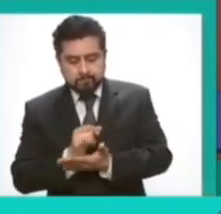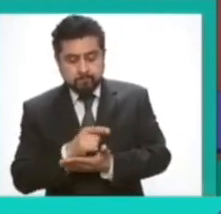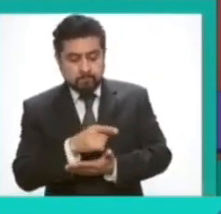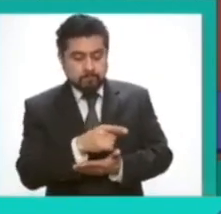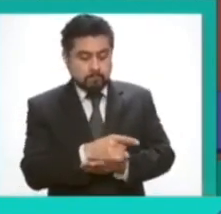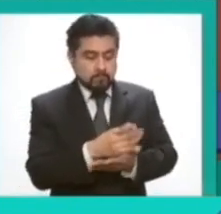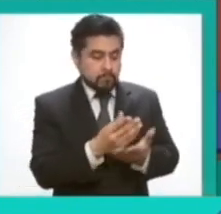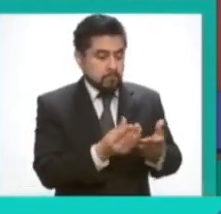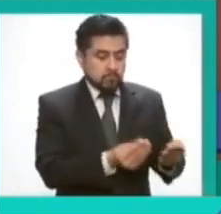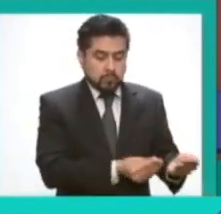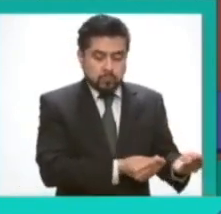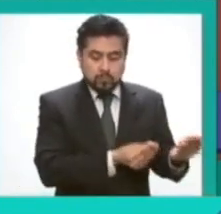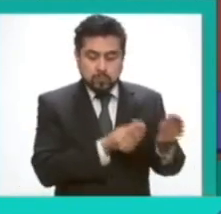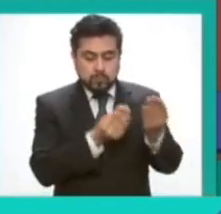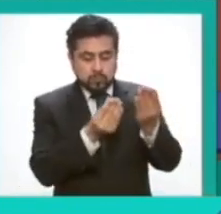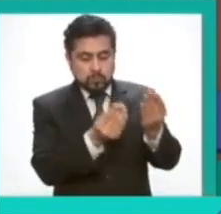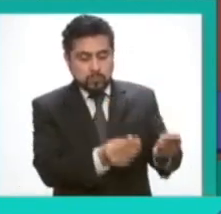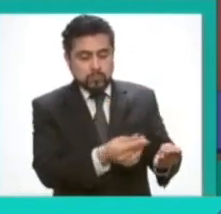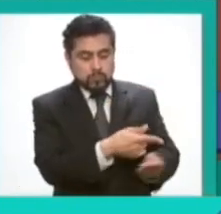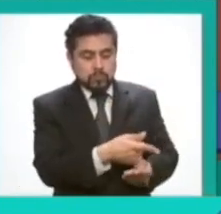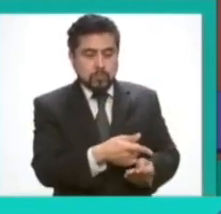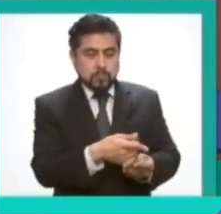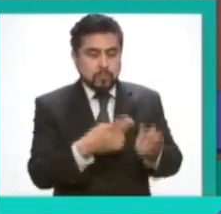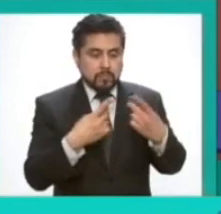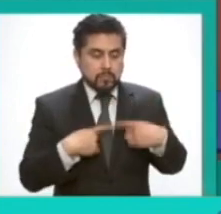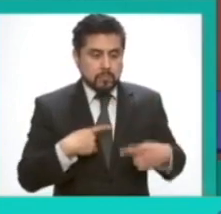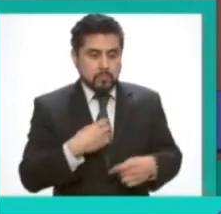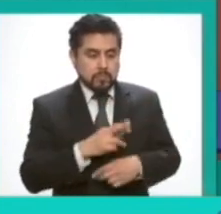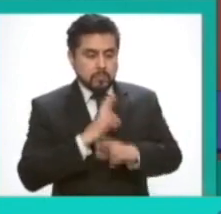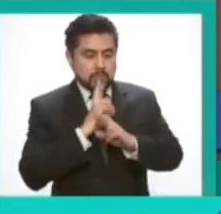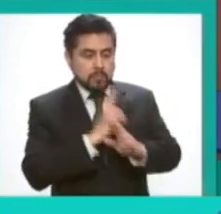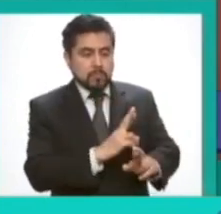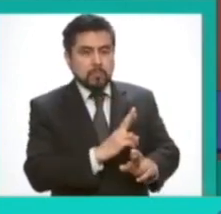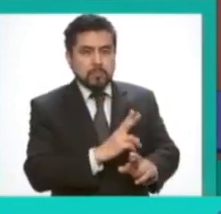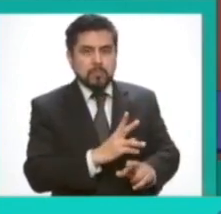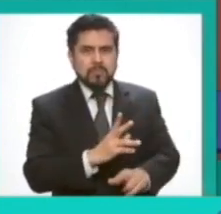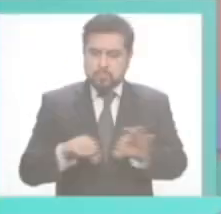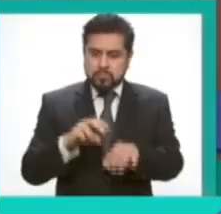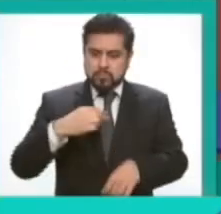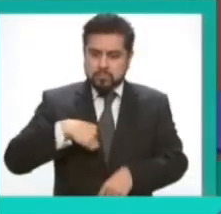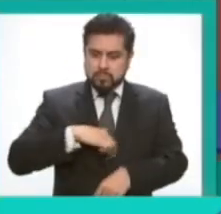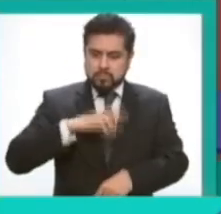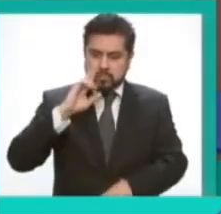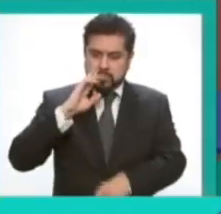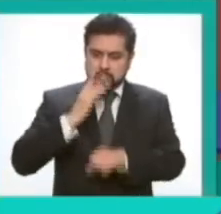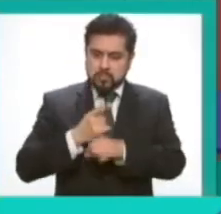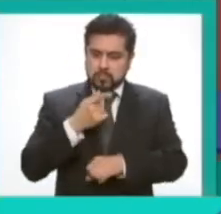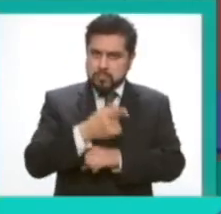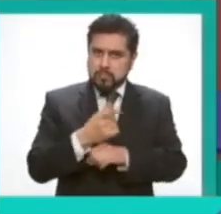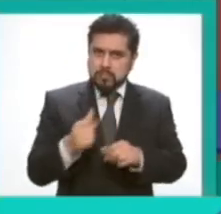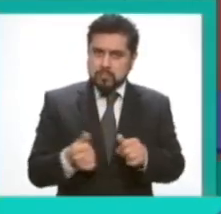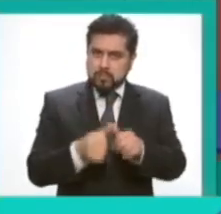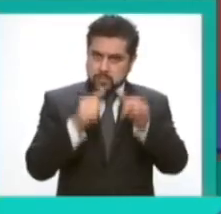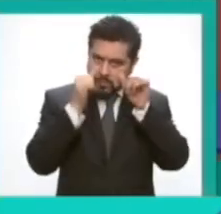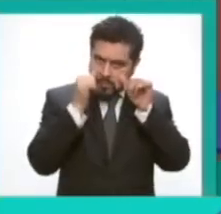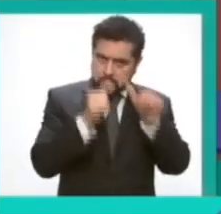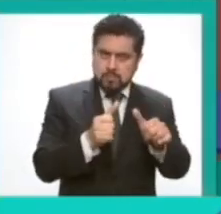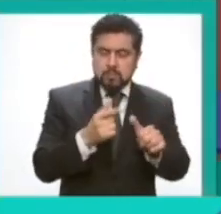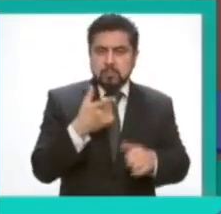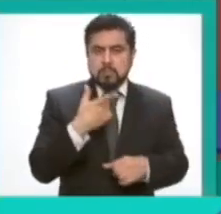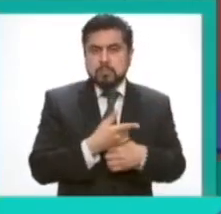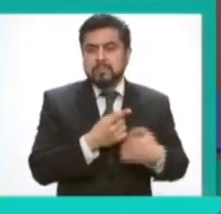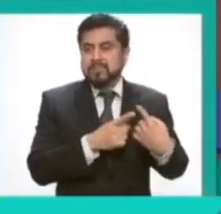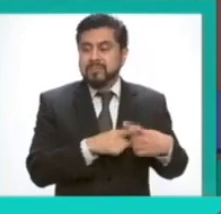persona recurrente efectivamente son totalmente ilegibles la cooperación entre las autoridades